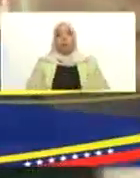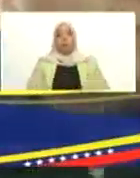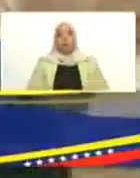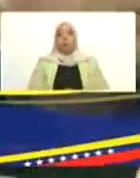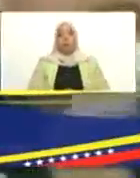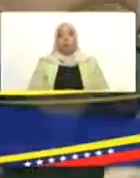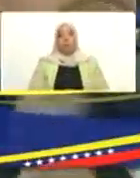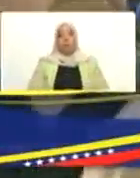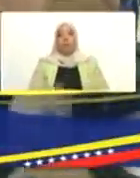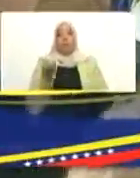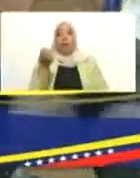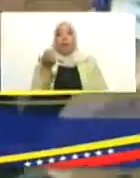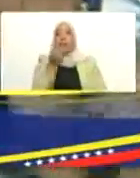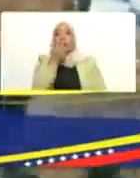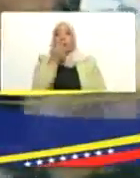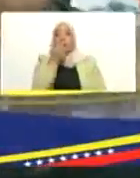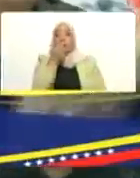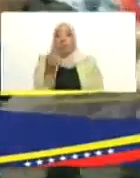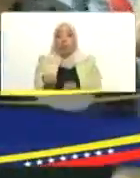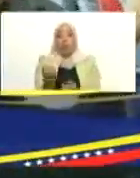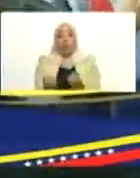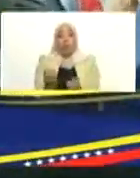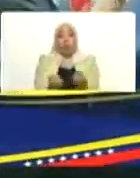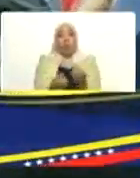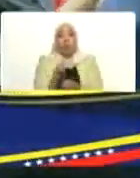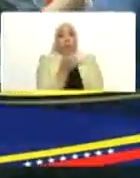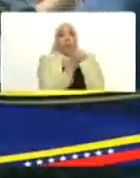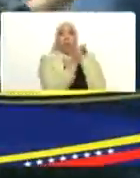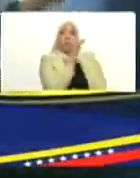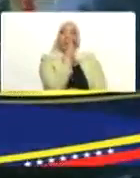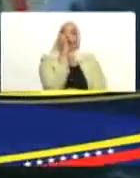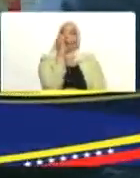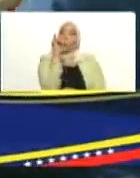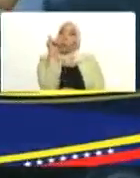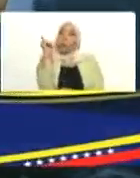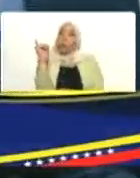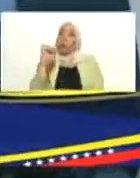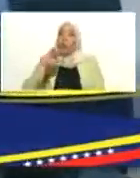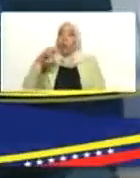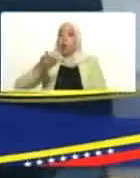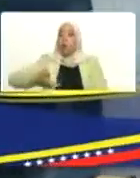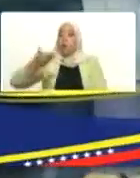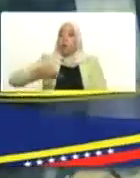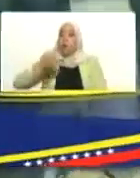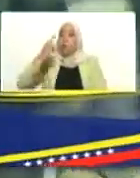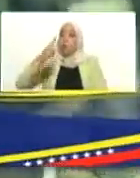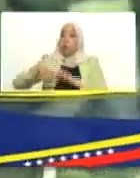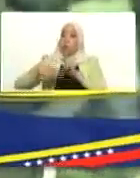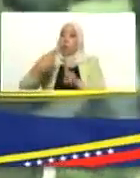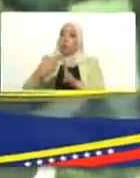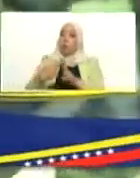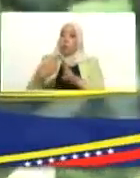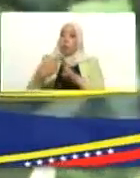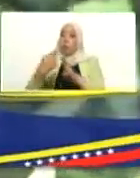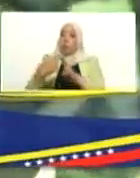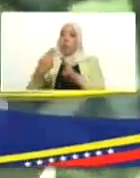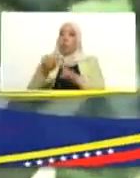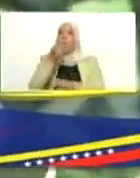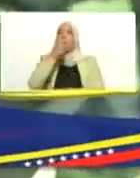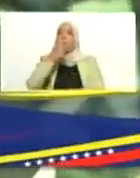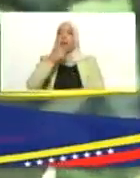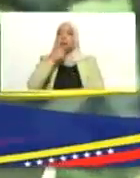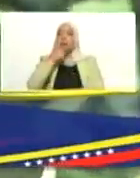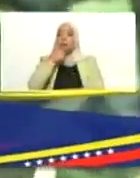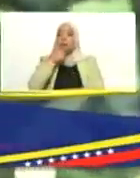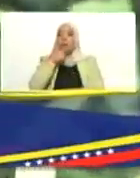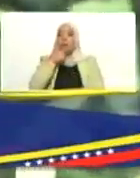son áreas verdes. Y esas áreas verdes son parte del patrimonio de la humanidad. las áreas verdes, el paisajismo, es